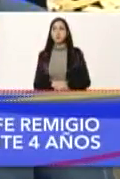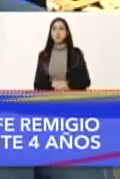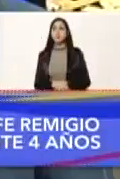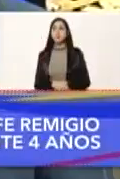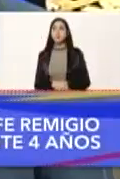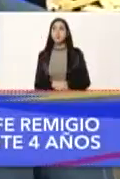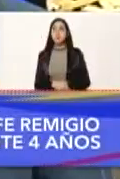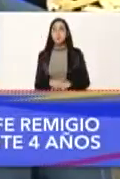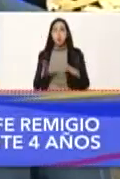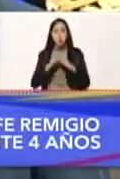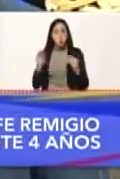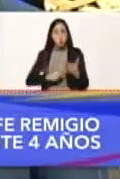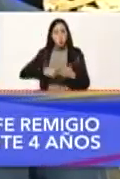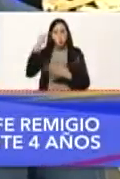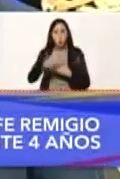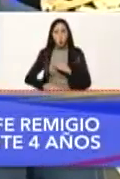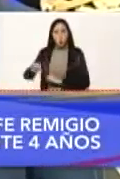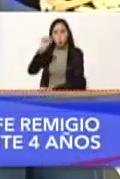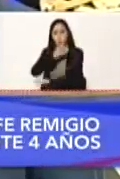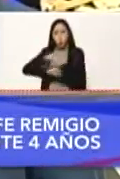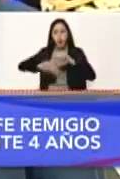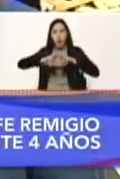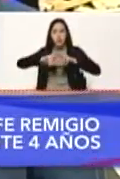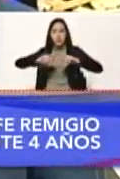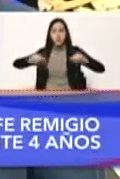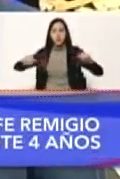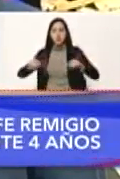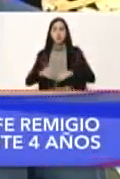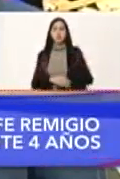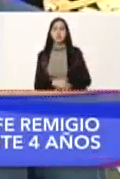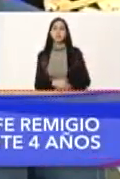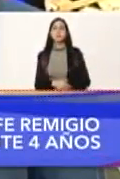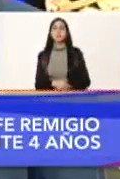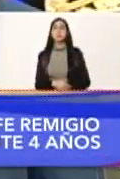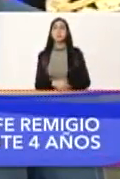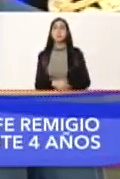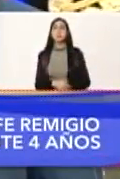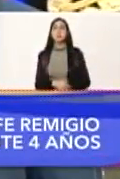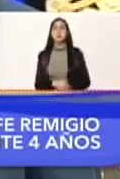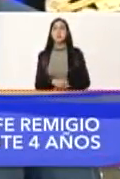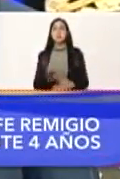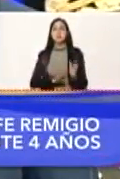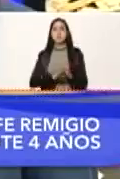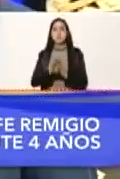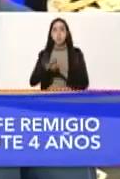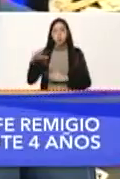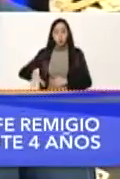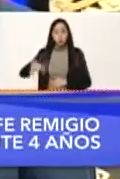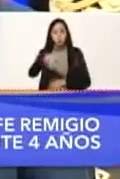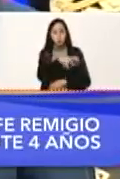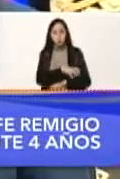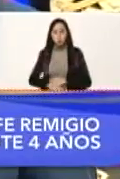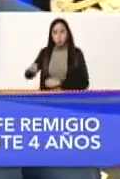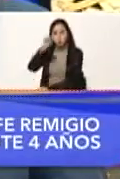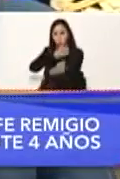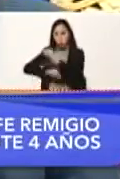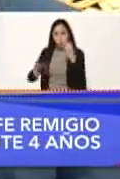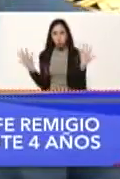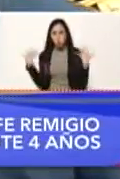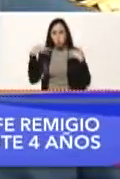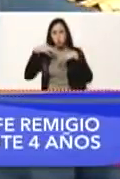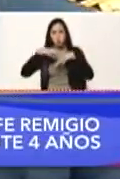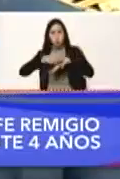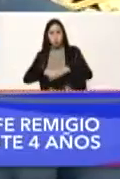a todos los planes de defensa territorial, de desarrollo de las regiones de defensa integral, las